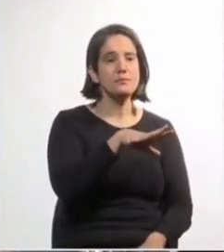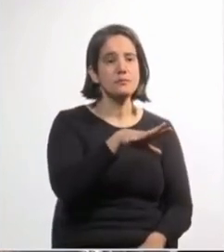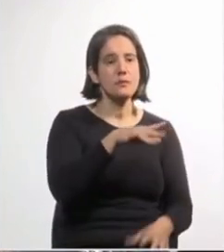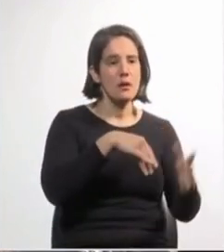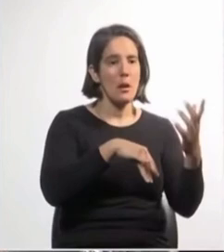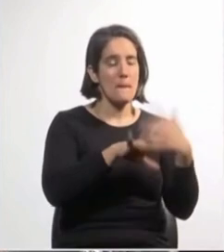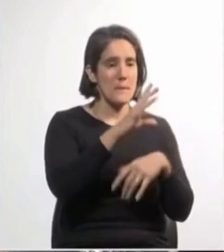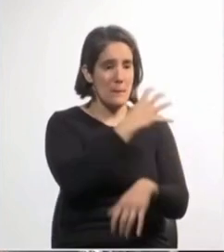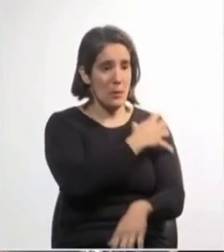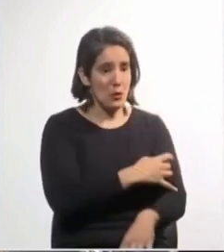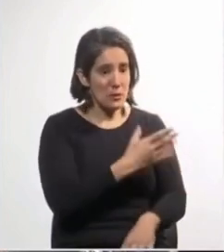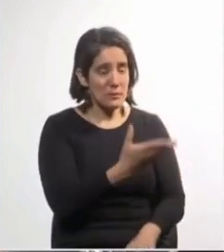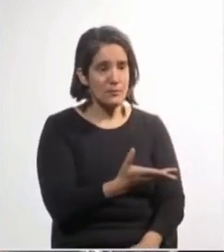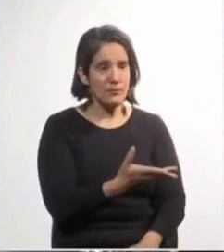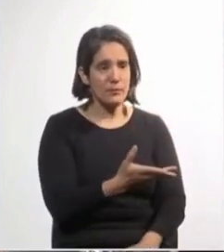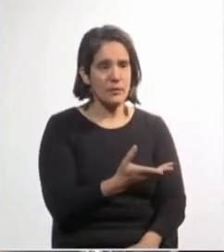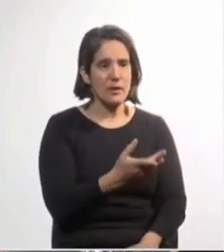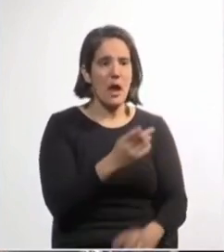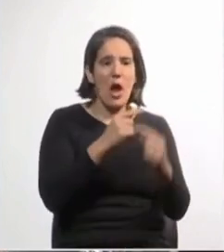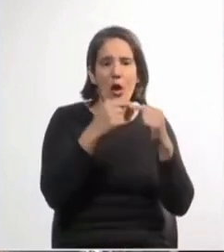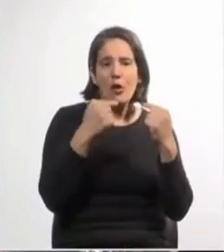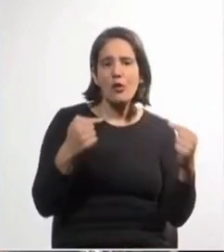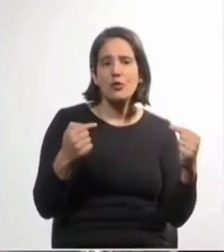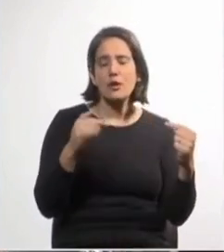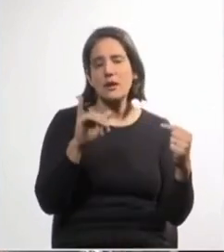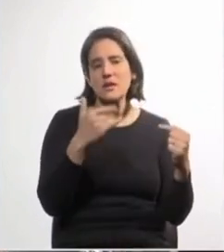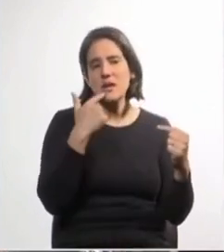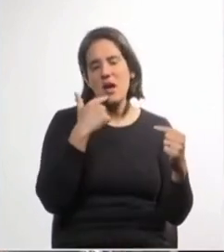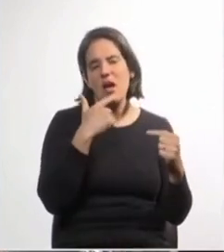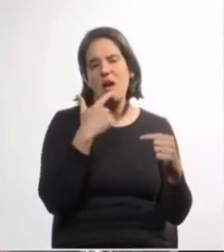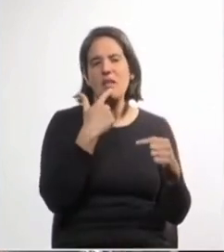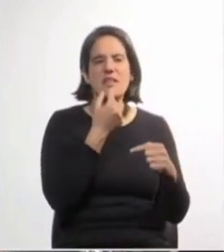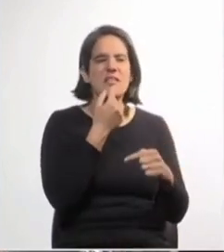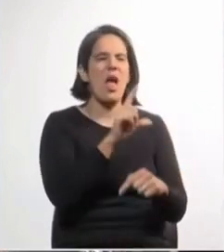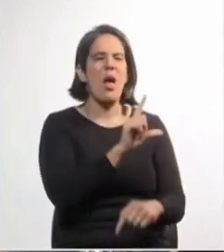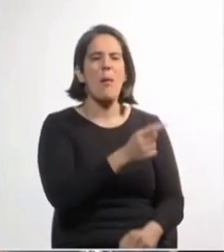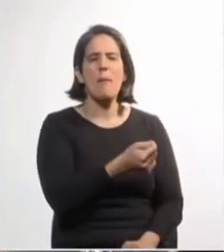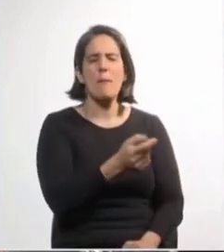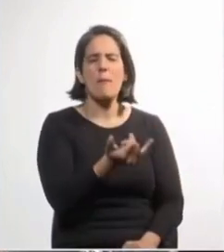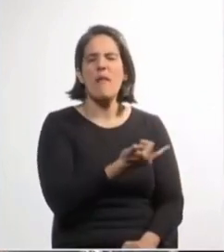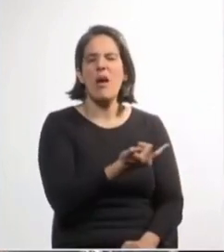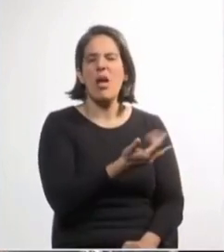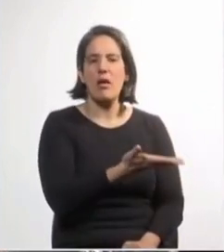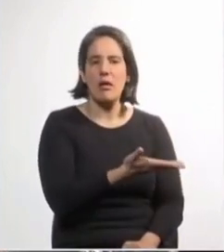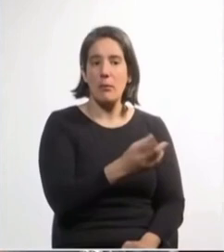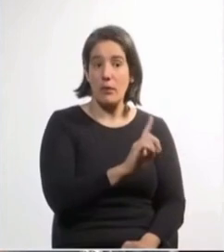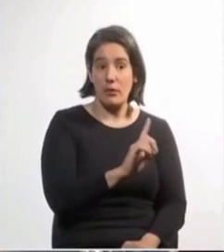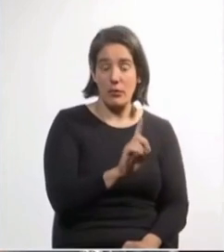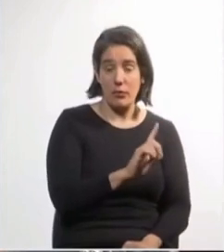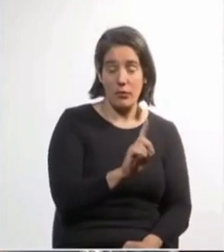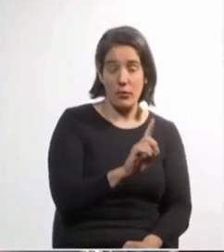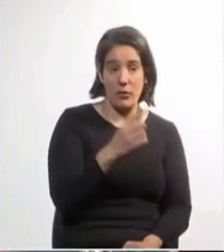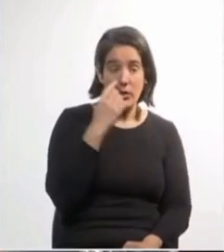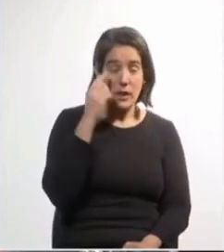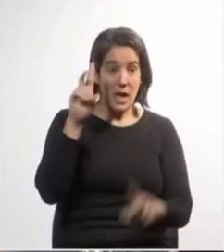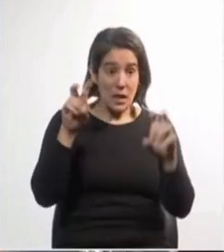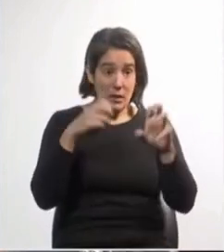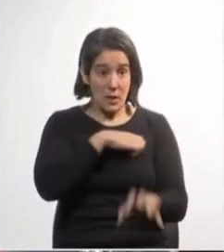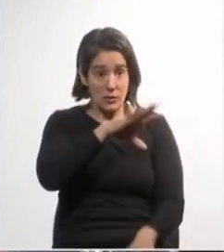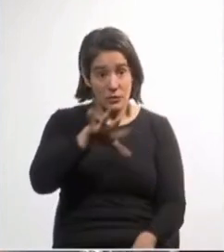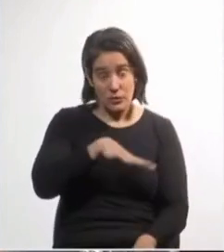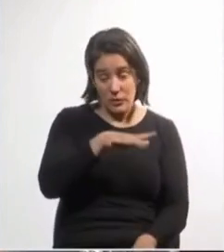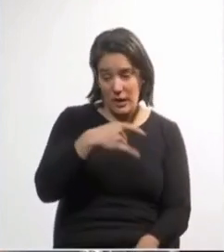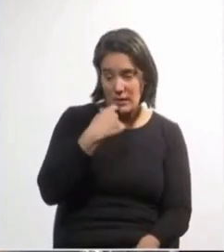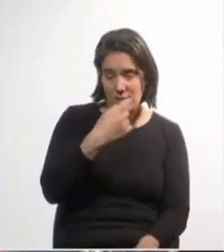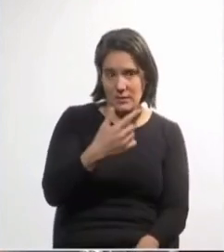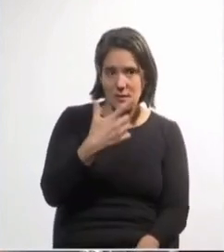más vulnerables, cosas que en general se han minimizado. Y en el plano social se